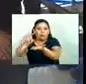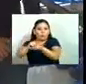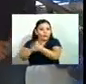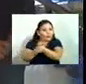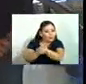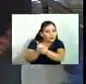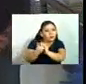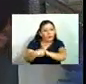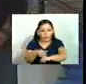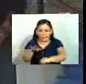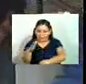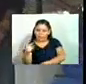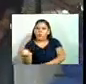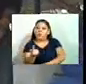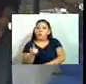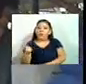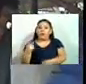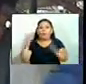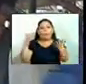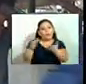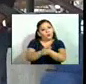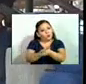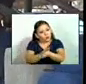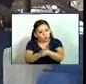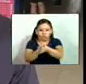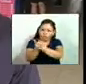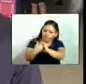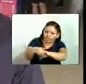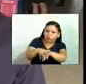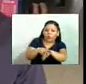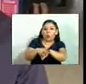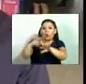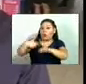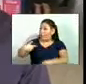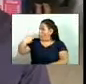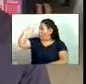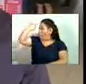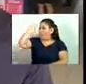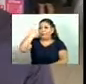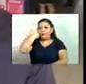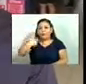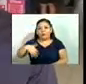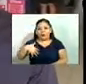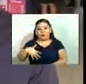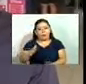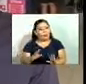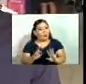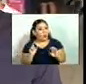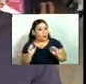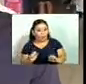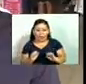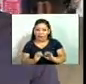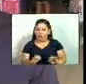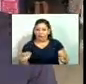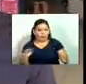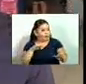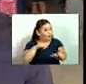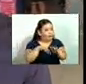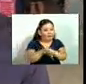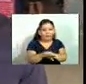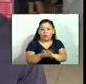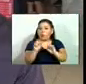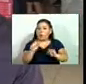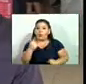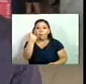personas lo usen, tenemos el lavado de manos, tenemos tomando temperatura, no se permiten niños, no se permiten